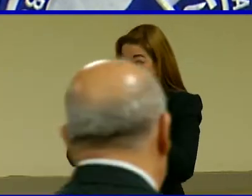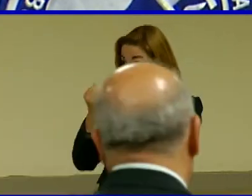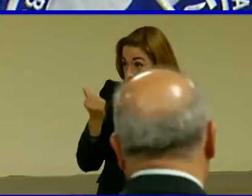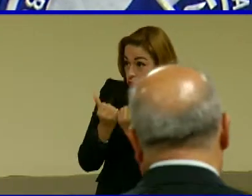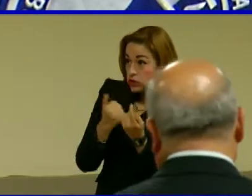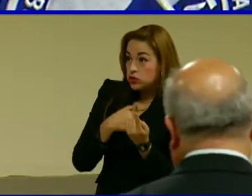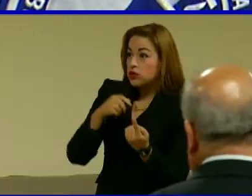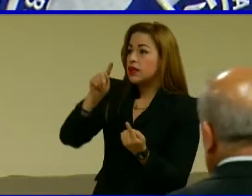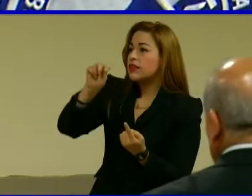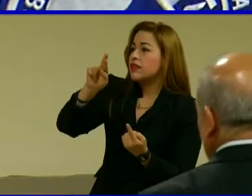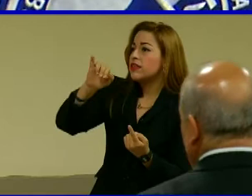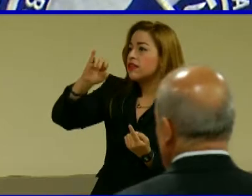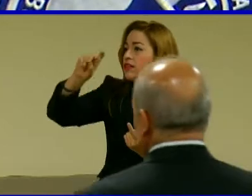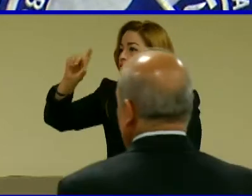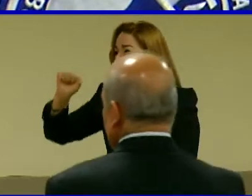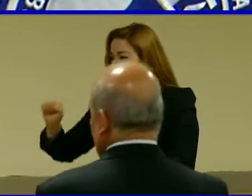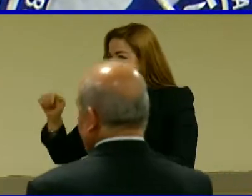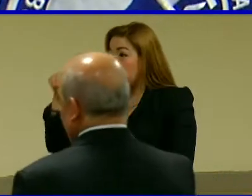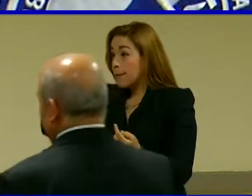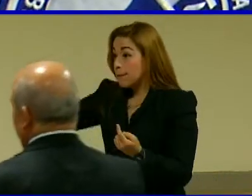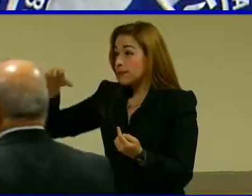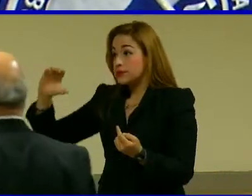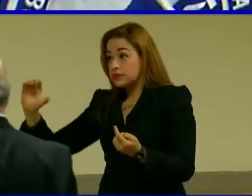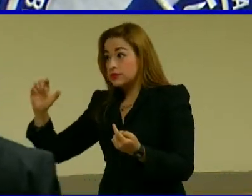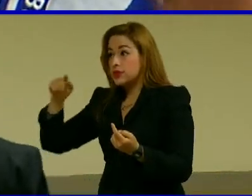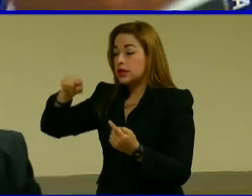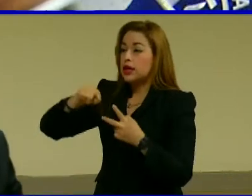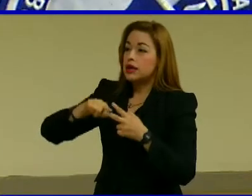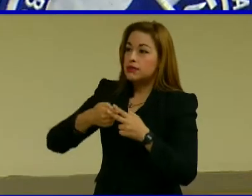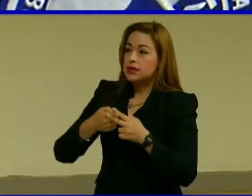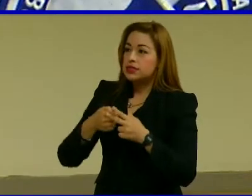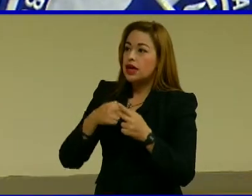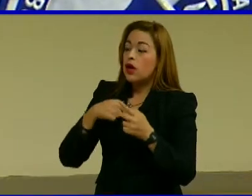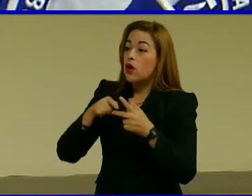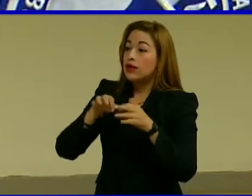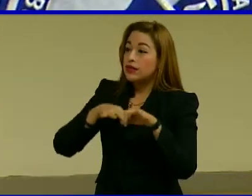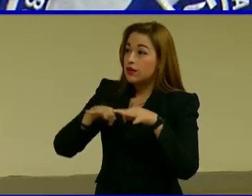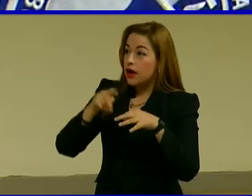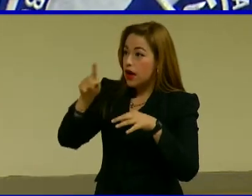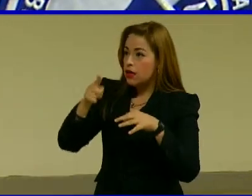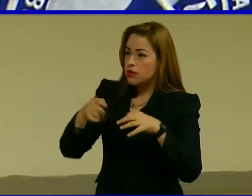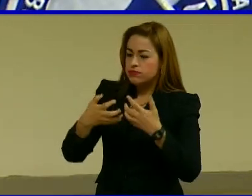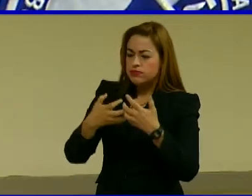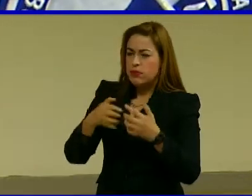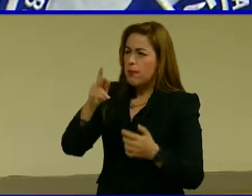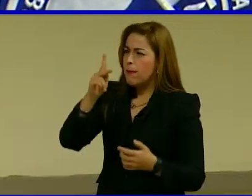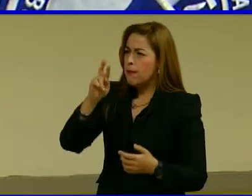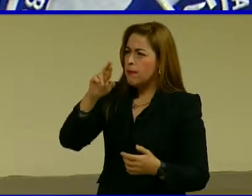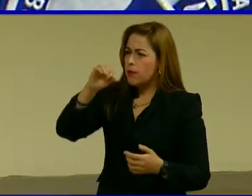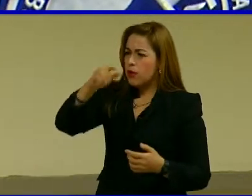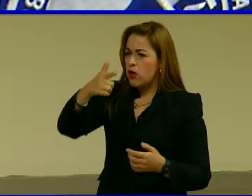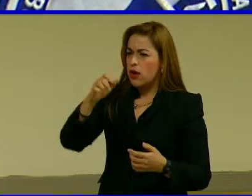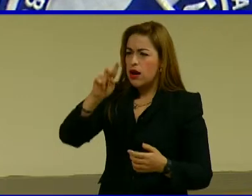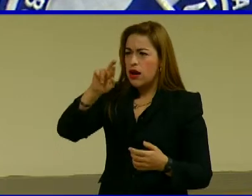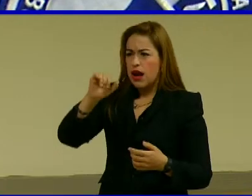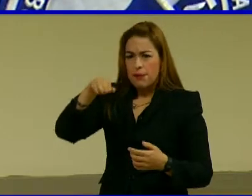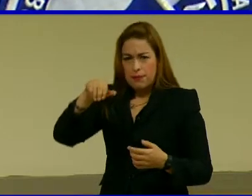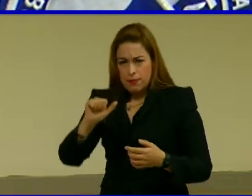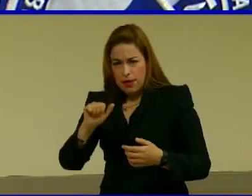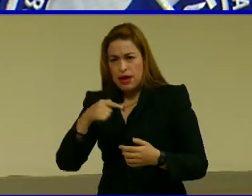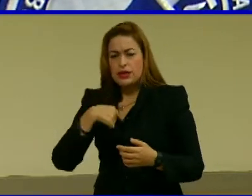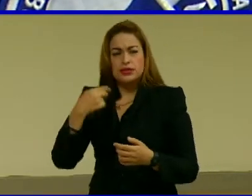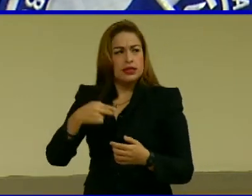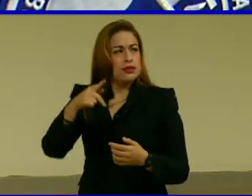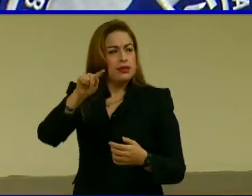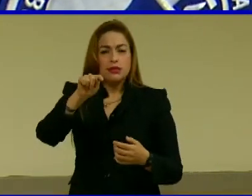LLC, empresa de software que desarrolló el Tridas Rider, una aplicación web para el seguimiento de alumnos por parte